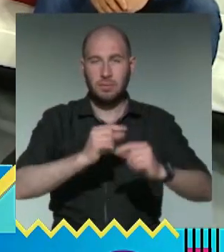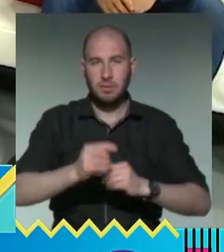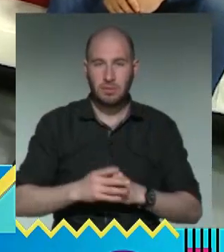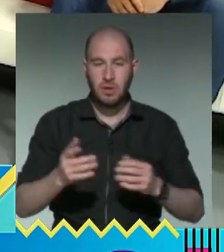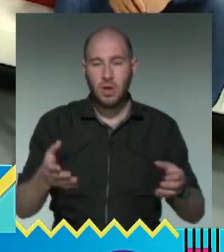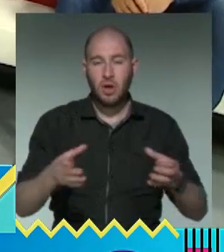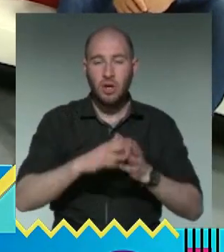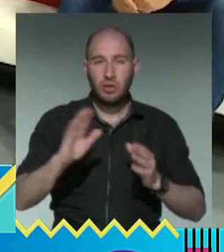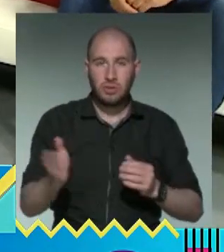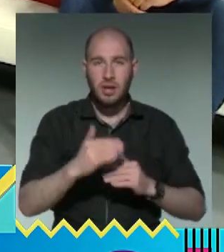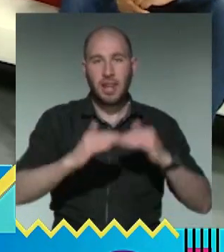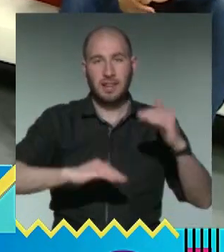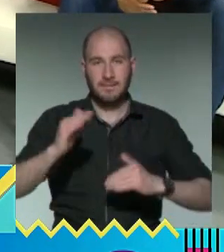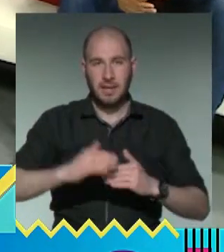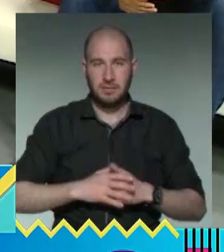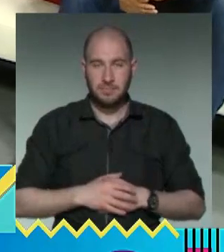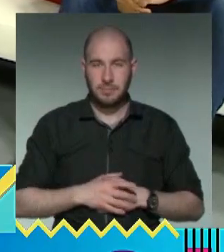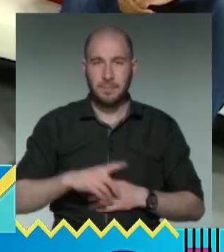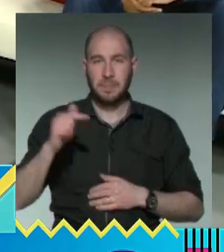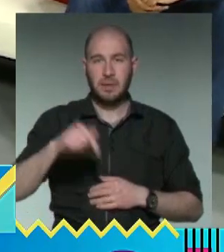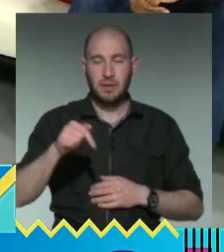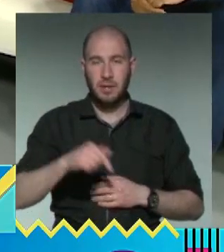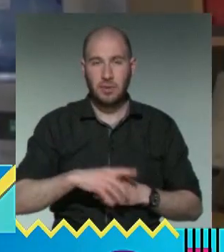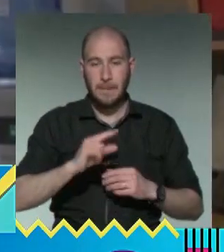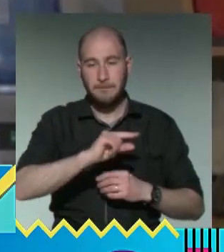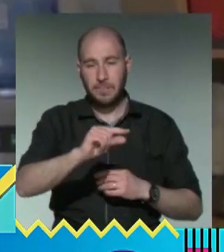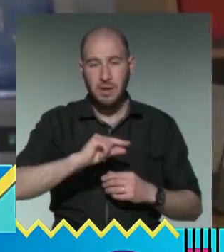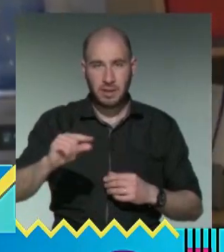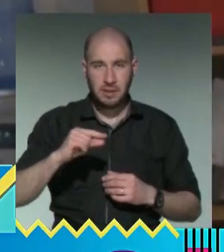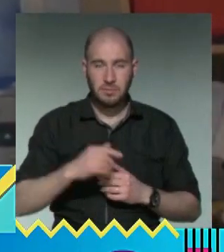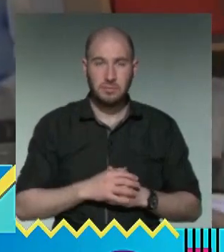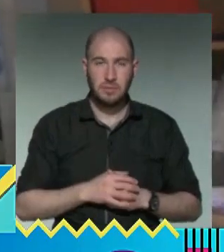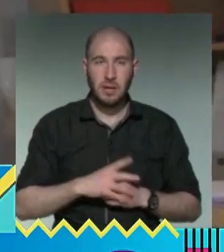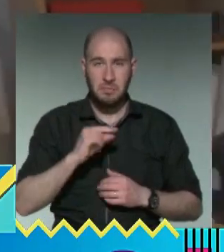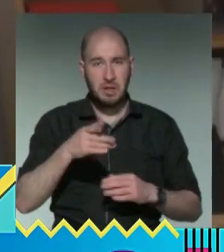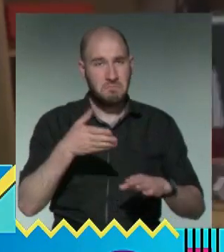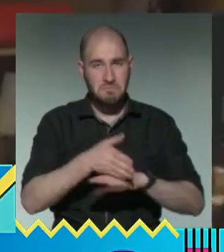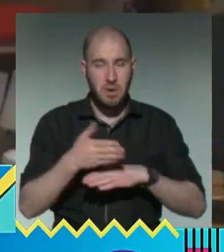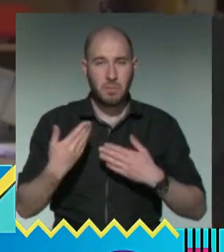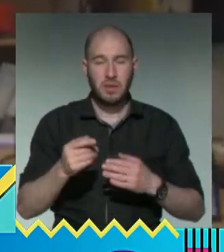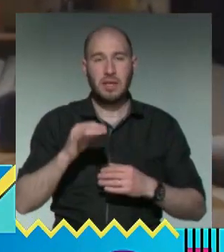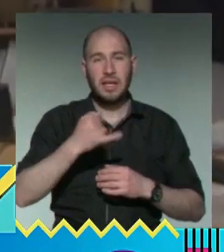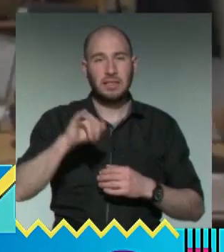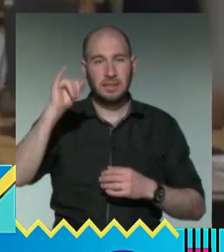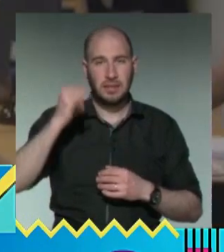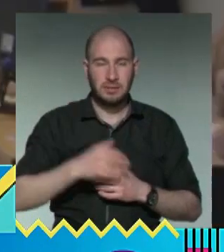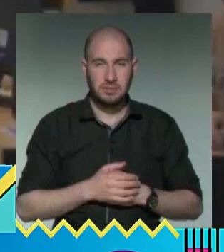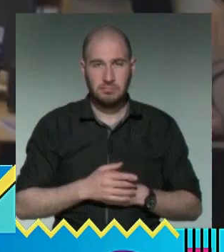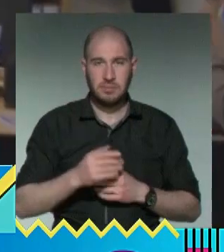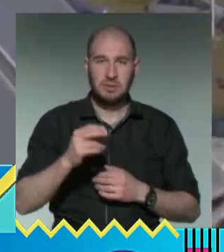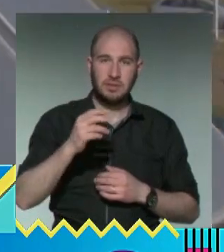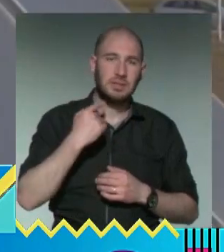entre todos llegando a esos niveles. Hoy hay créditos bastante accesibles con tasas entre